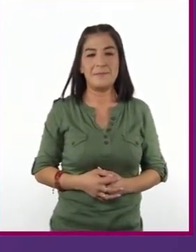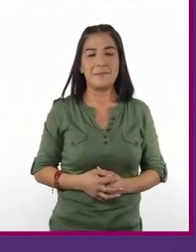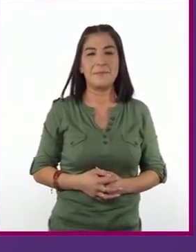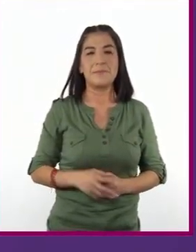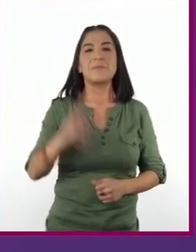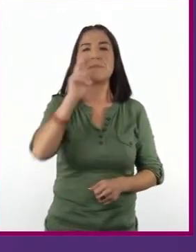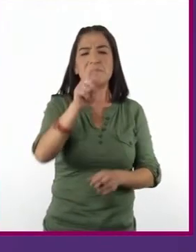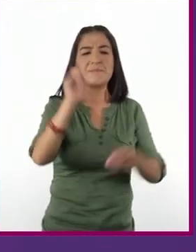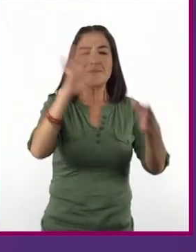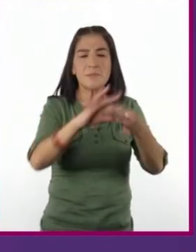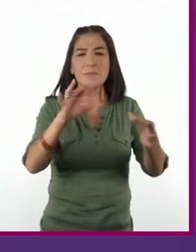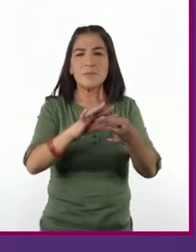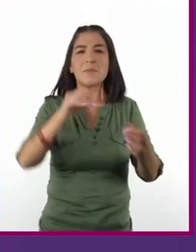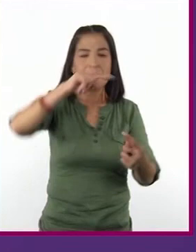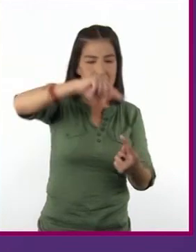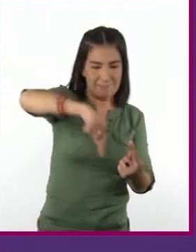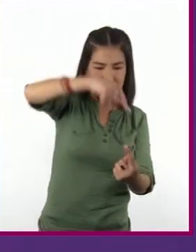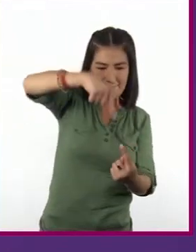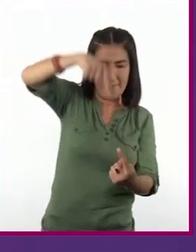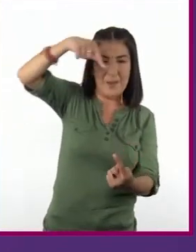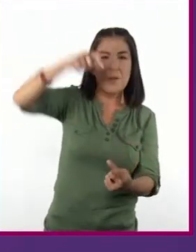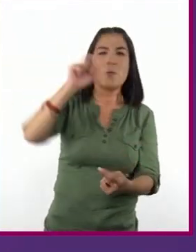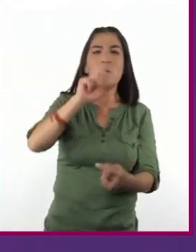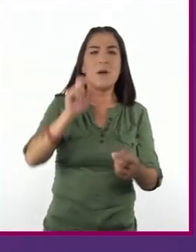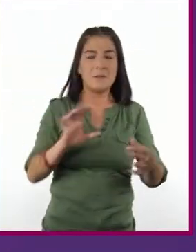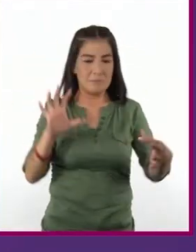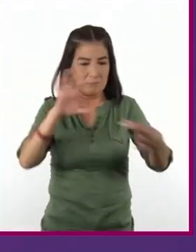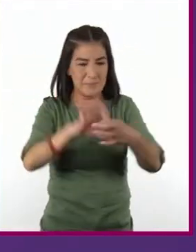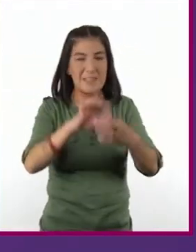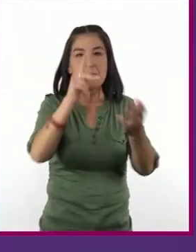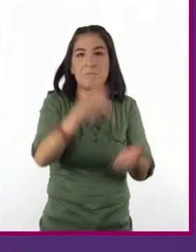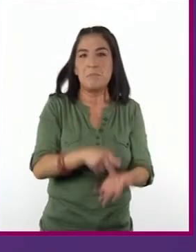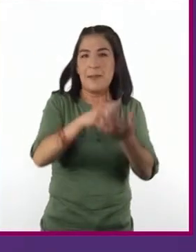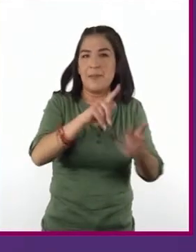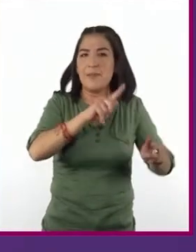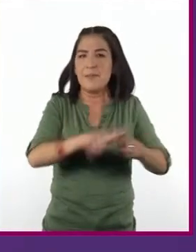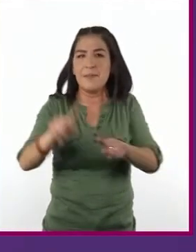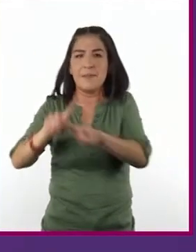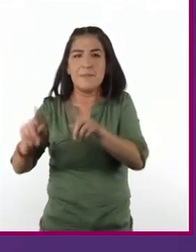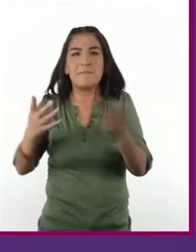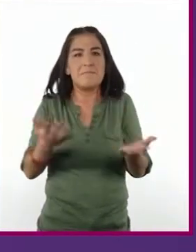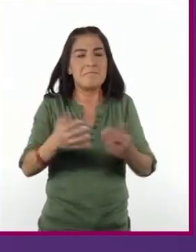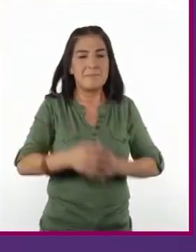Hablemos del alargamiento de los resortes cuando están sujetos a distintos pesos.